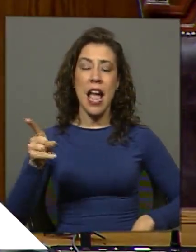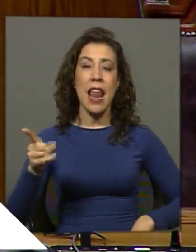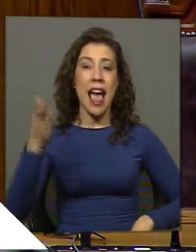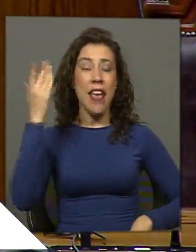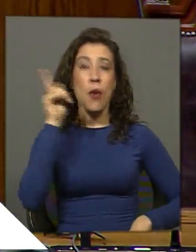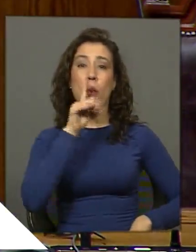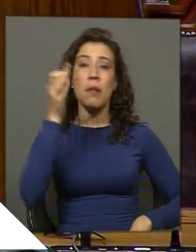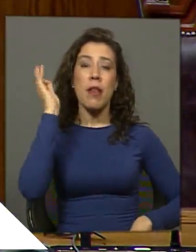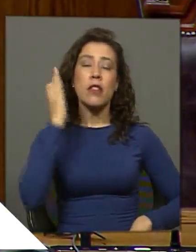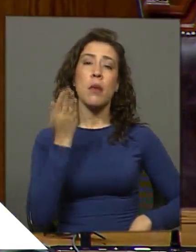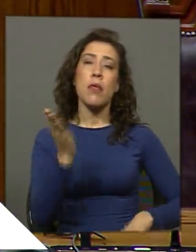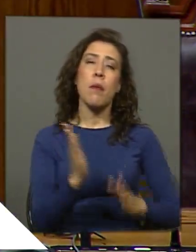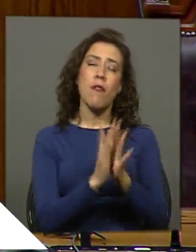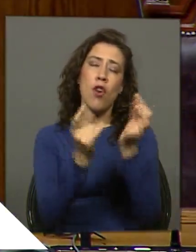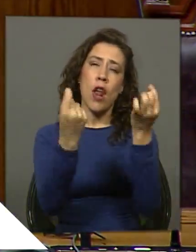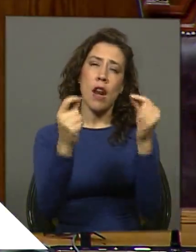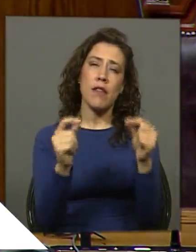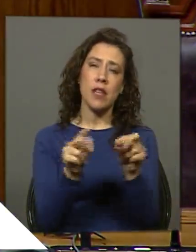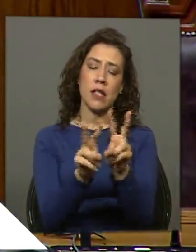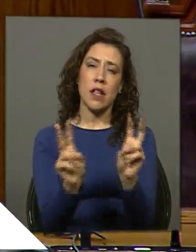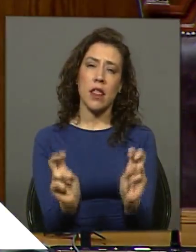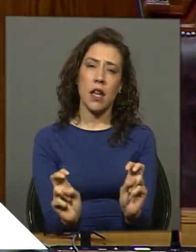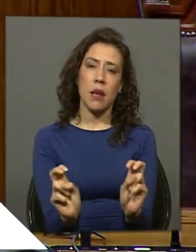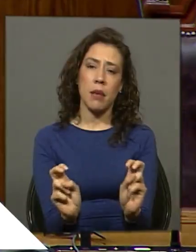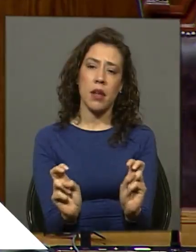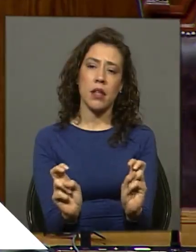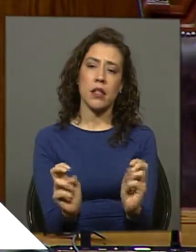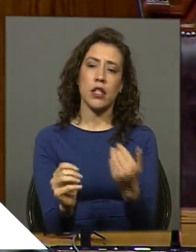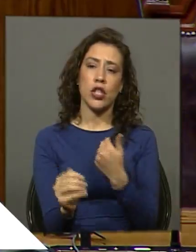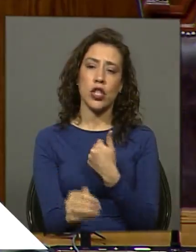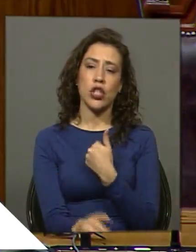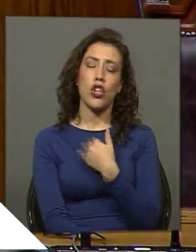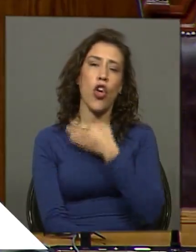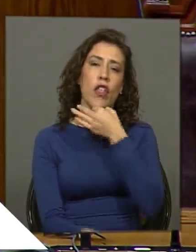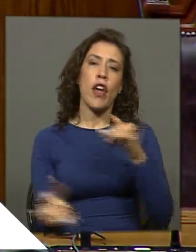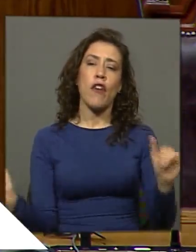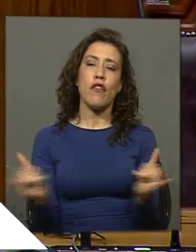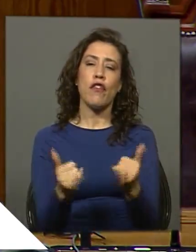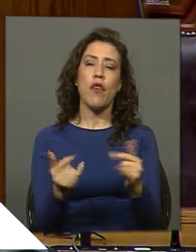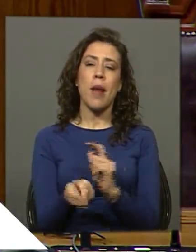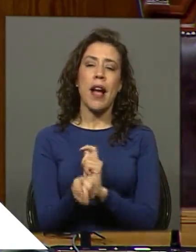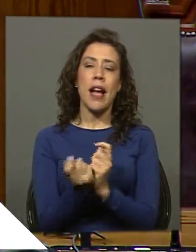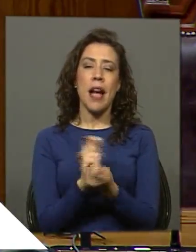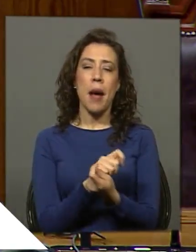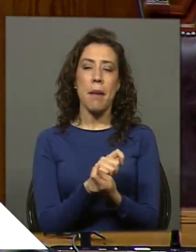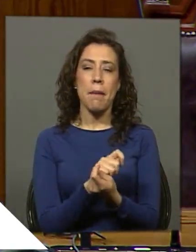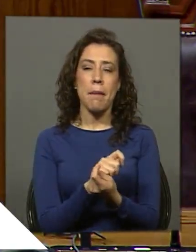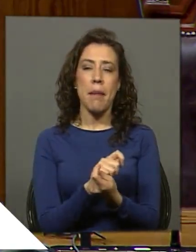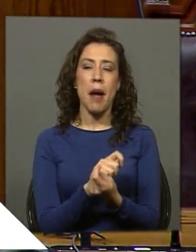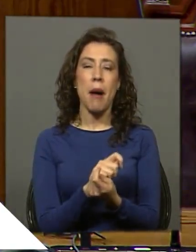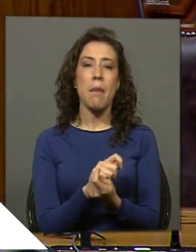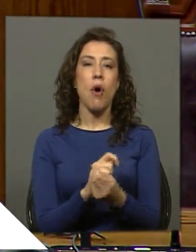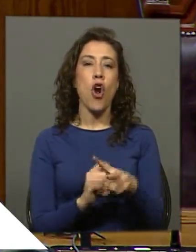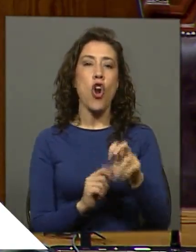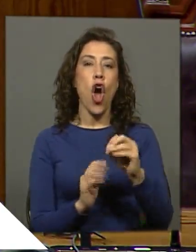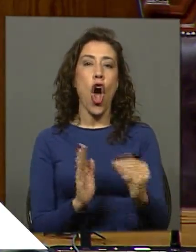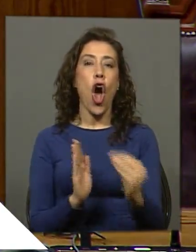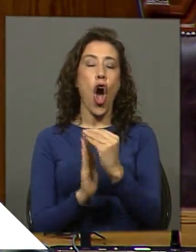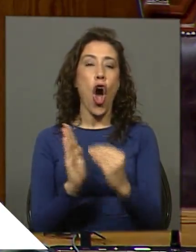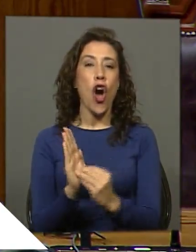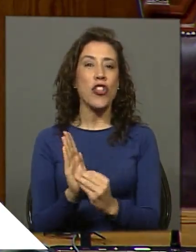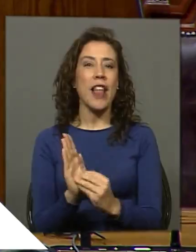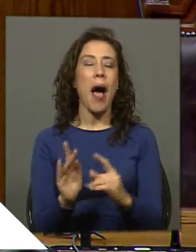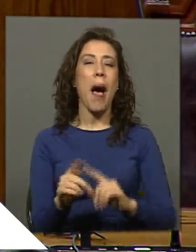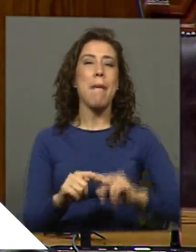sesión por favor revisar eso y yo hice la broma de que cambiábamos la nota para pasar en la universidad con 3